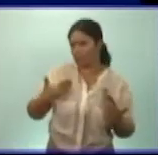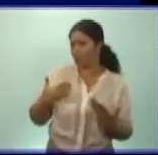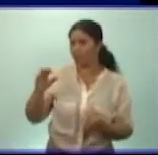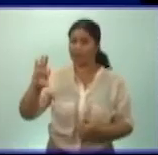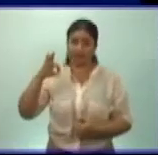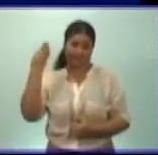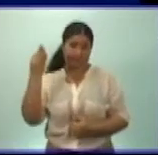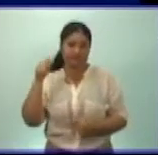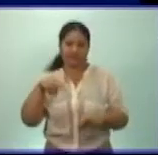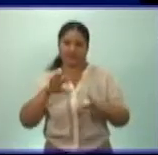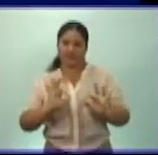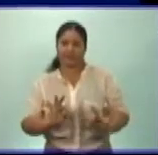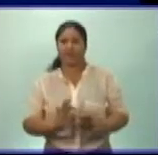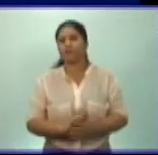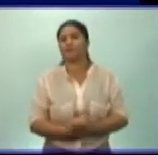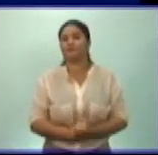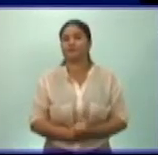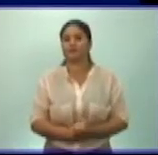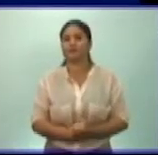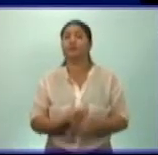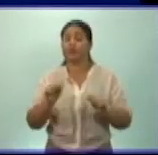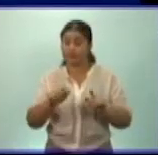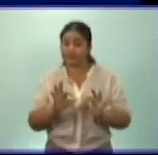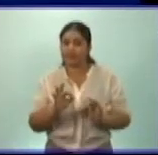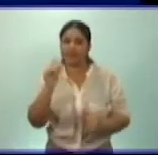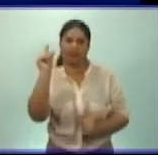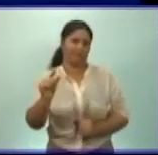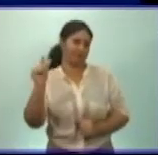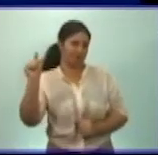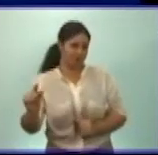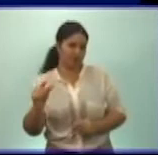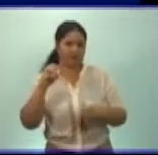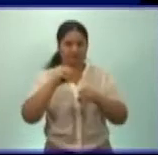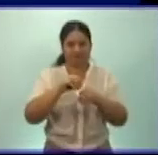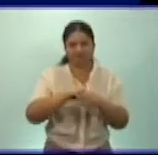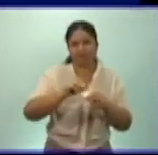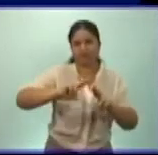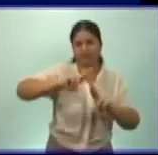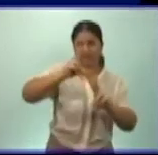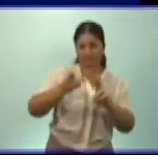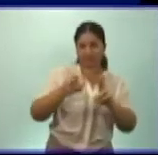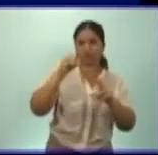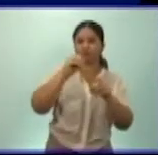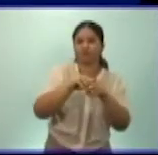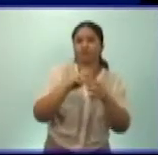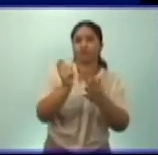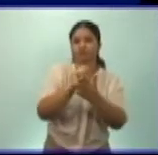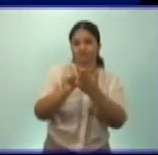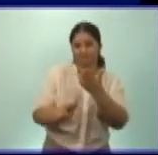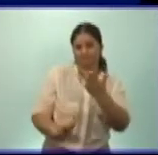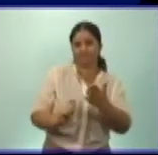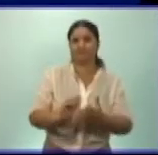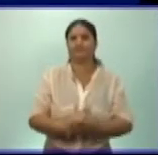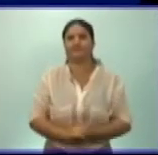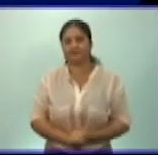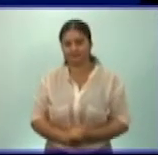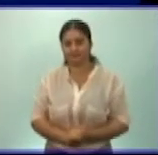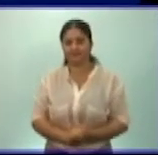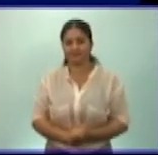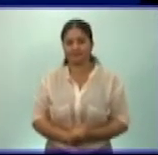teatro burlesca que tiene como fin hacer reír. Quizás también por eso se le conozca a Molière como el